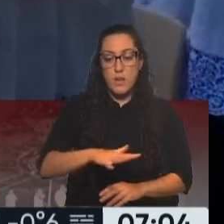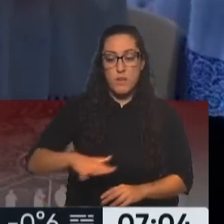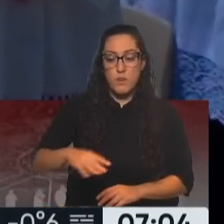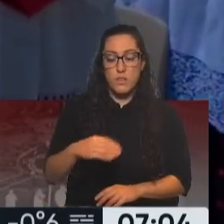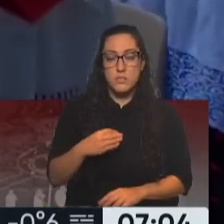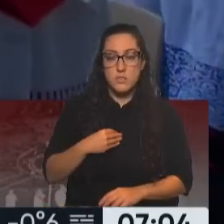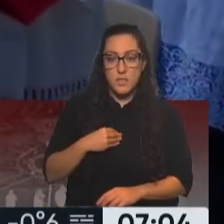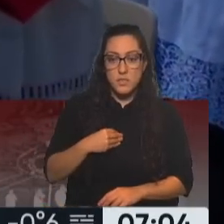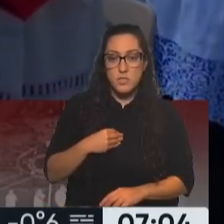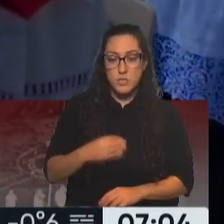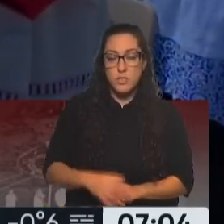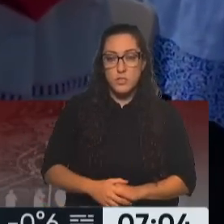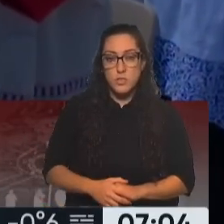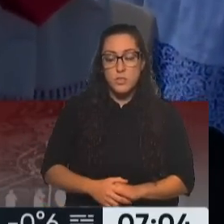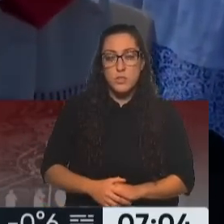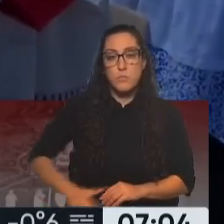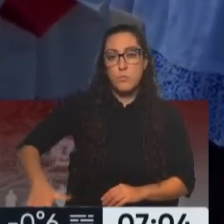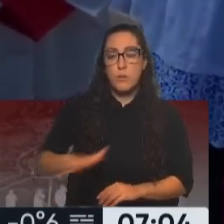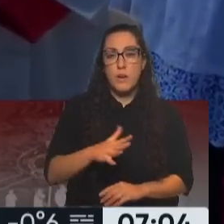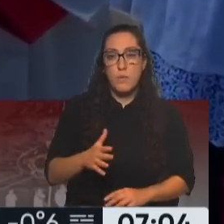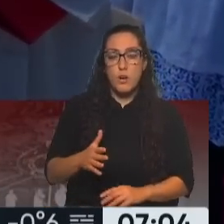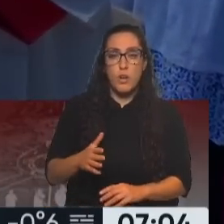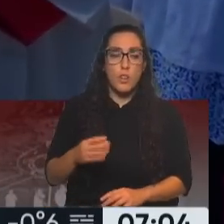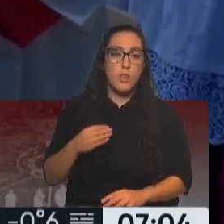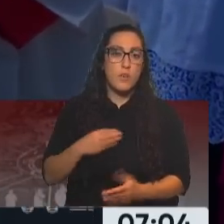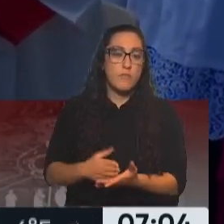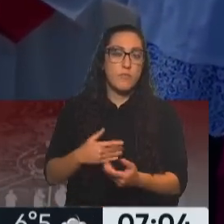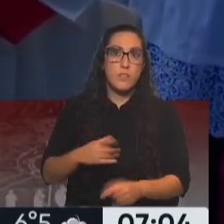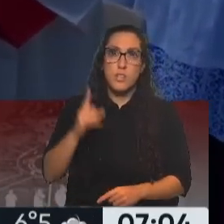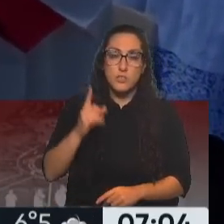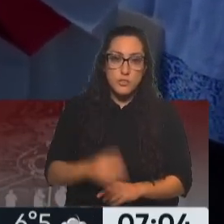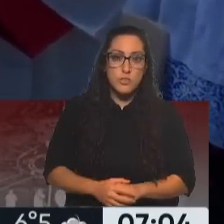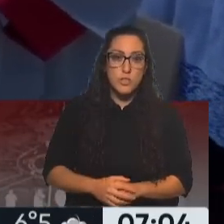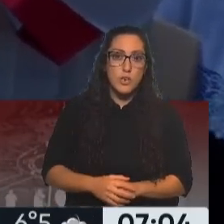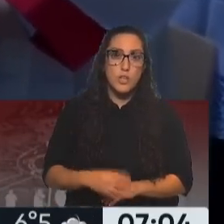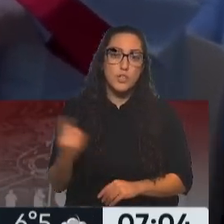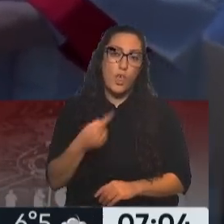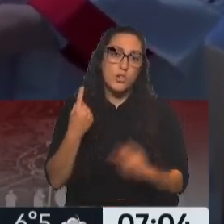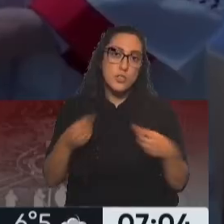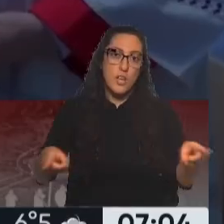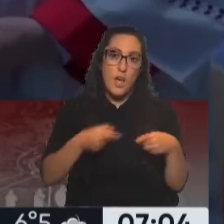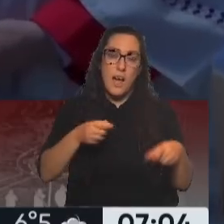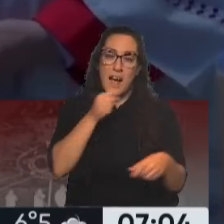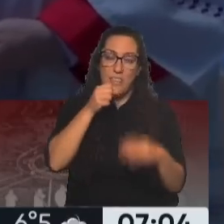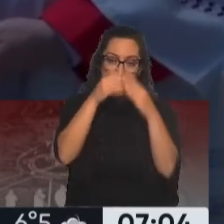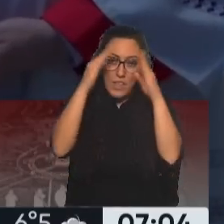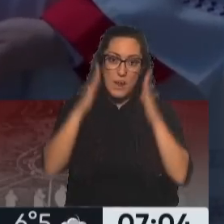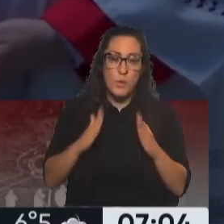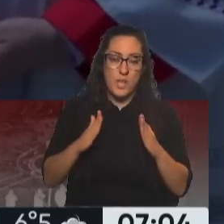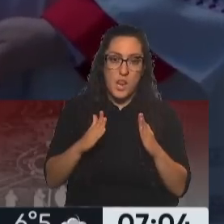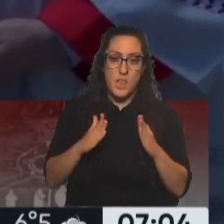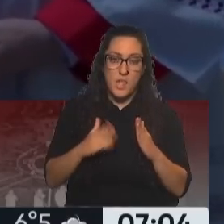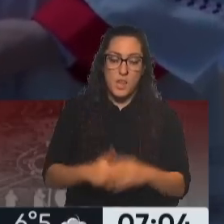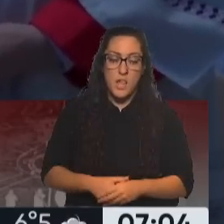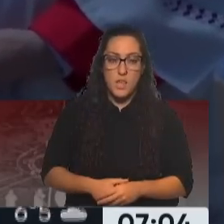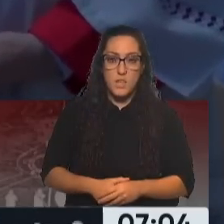el santo pueblo fiel de Dios, como decía el Papa Francisco, nos unimos en el cántico de la Virgen María, el